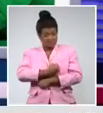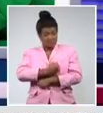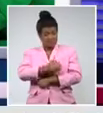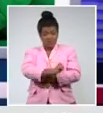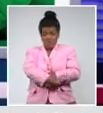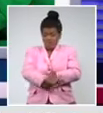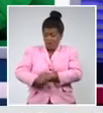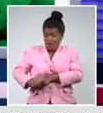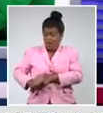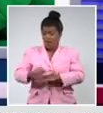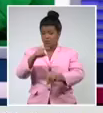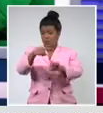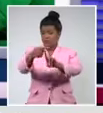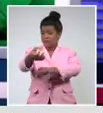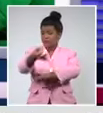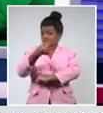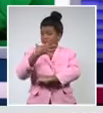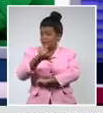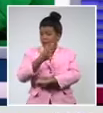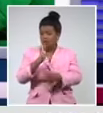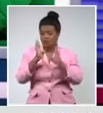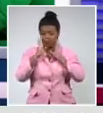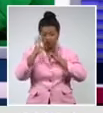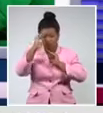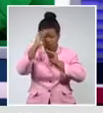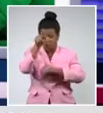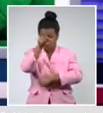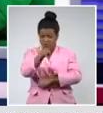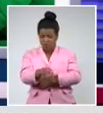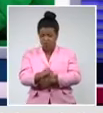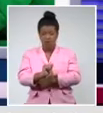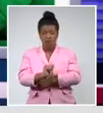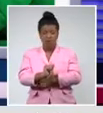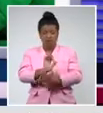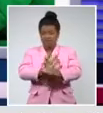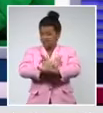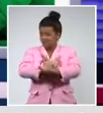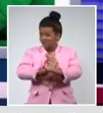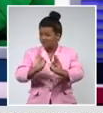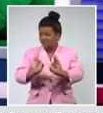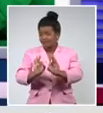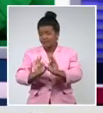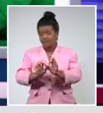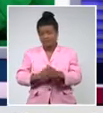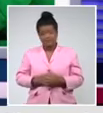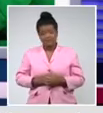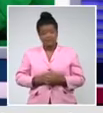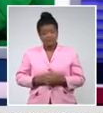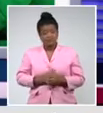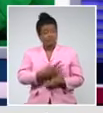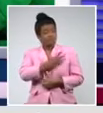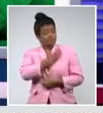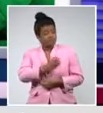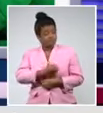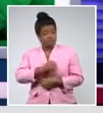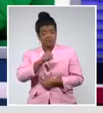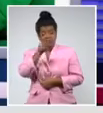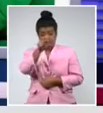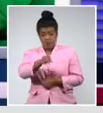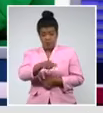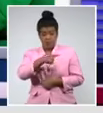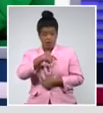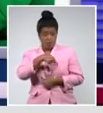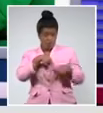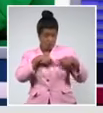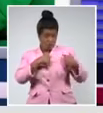de tratamiento, de la atención de todos los especialistas, pues hizo una parada